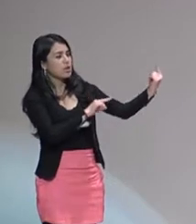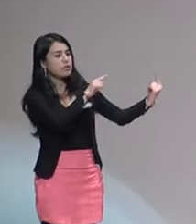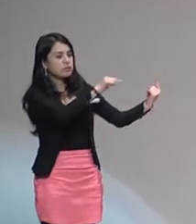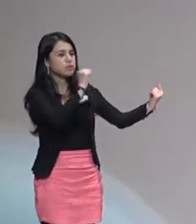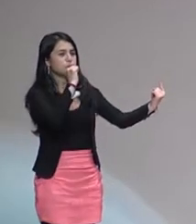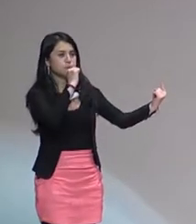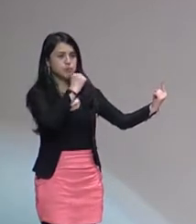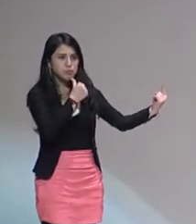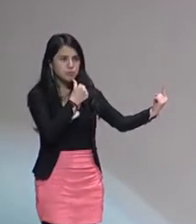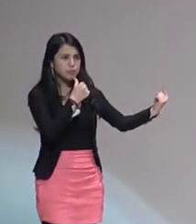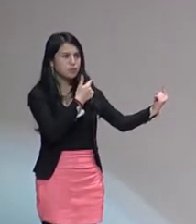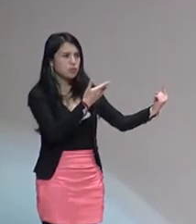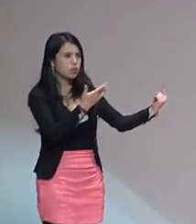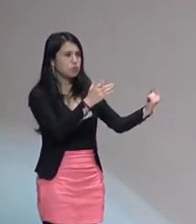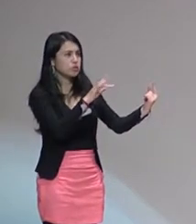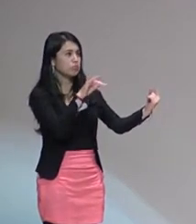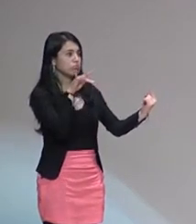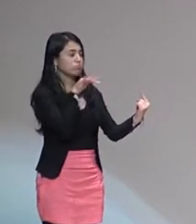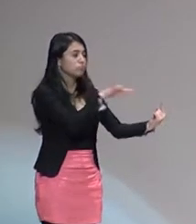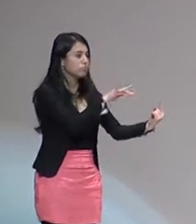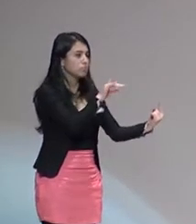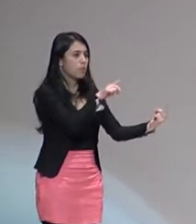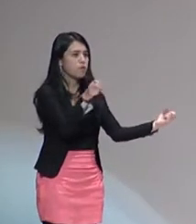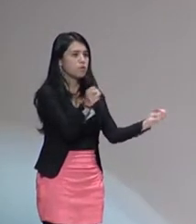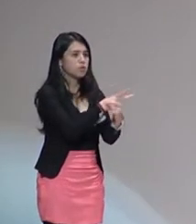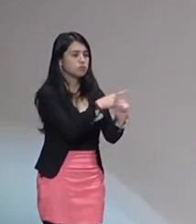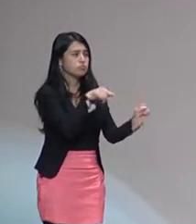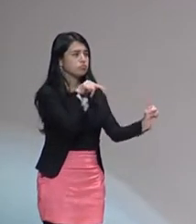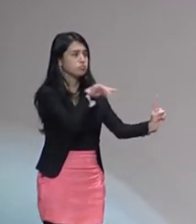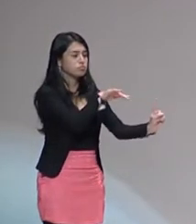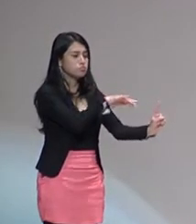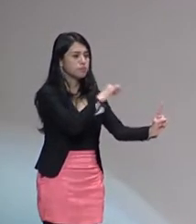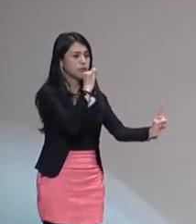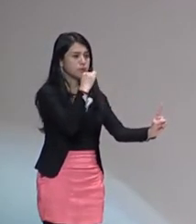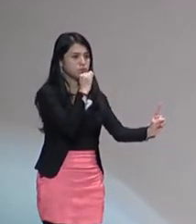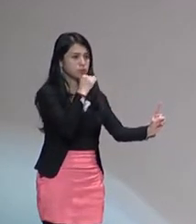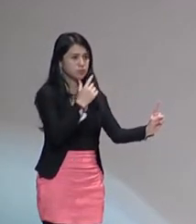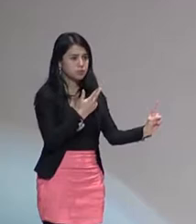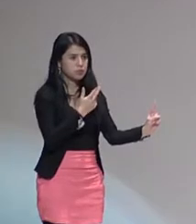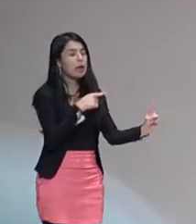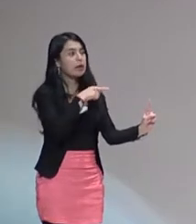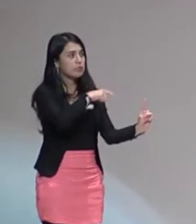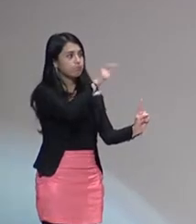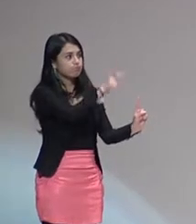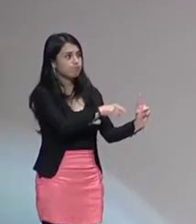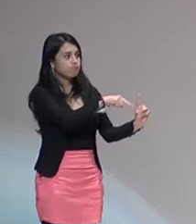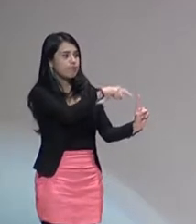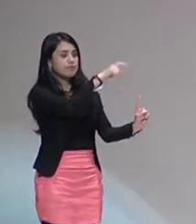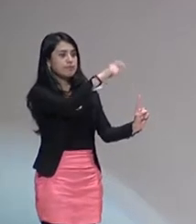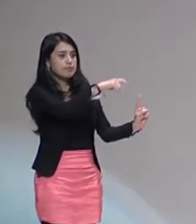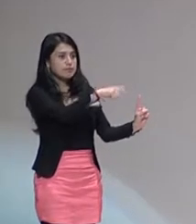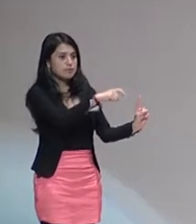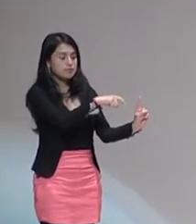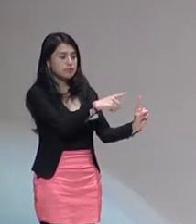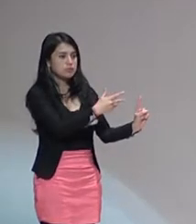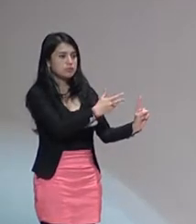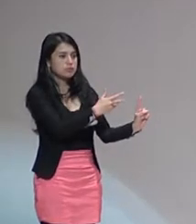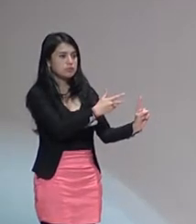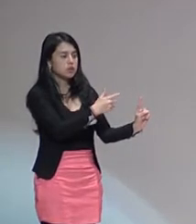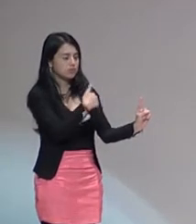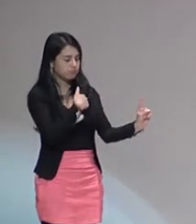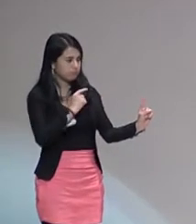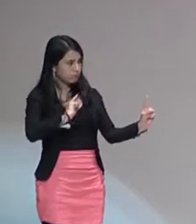sufrido la repercusión de la violencia y necesita a